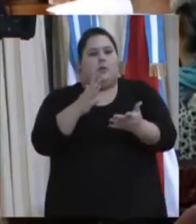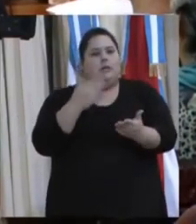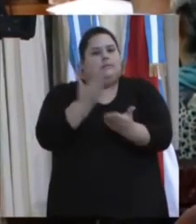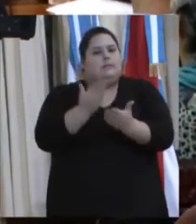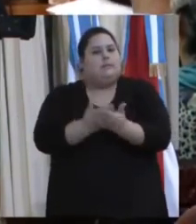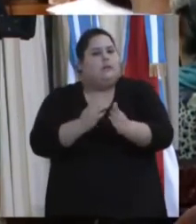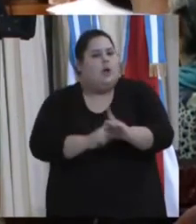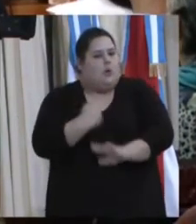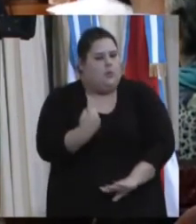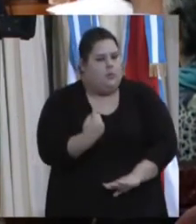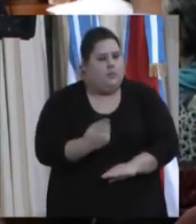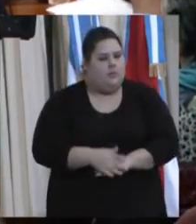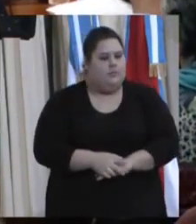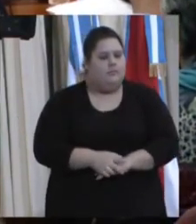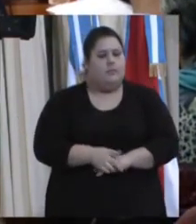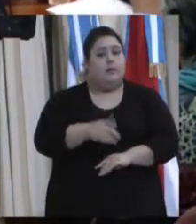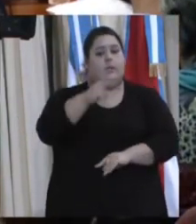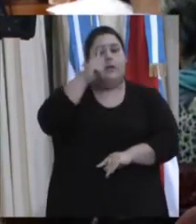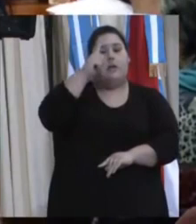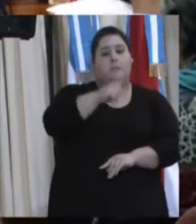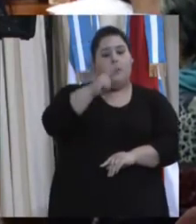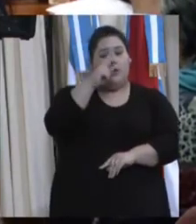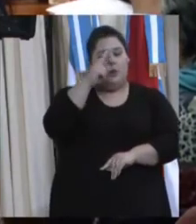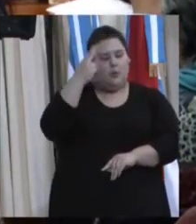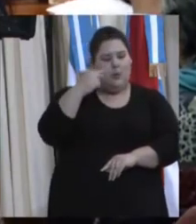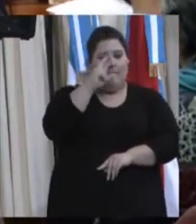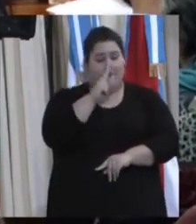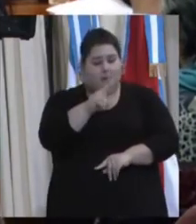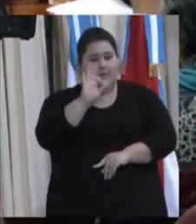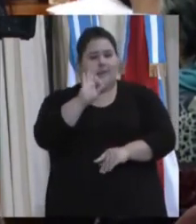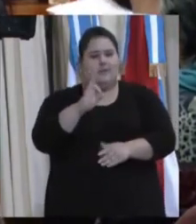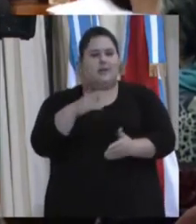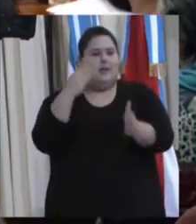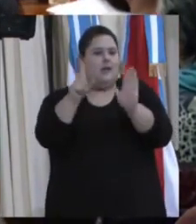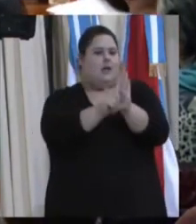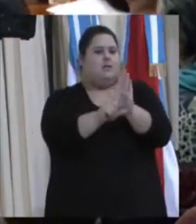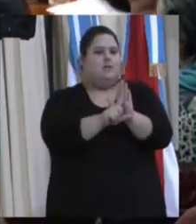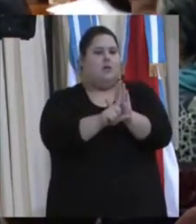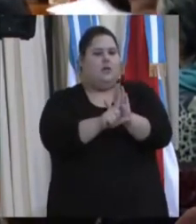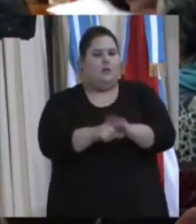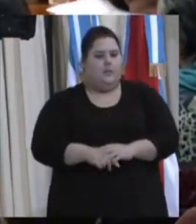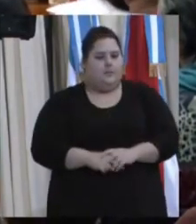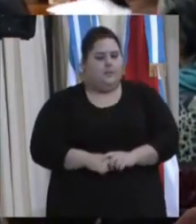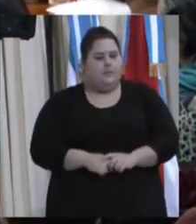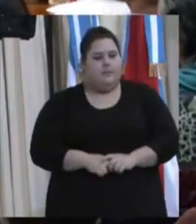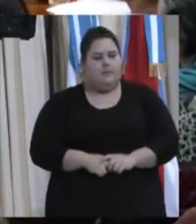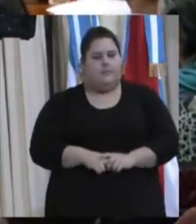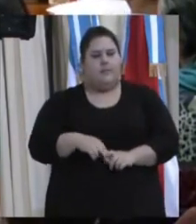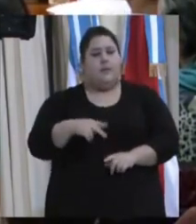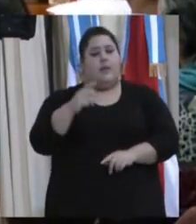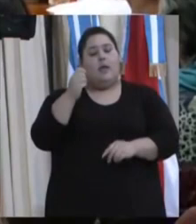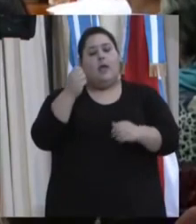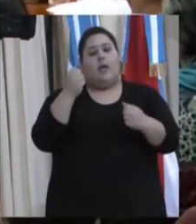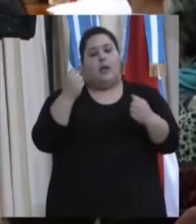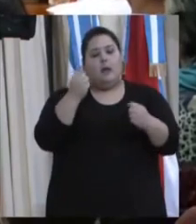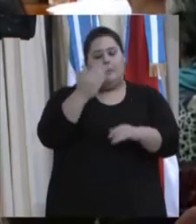1920 eso va a quedar asentado en la Constitución. Les traía esta revista porque en marzo de 1918 ahí